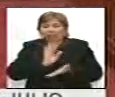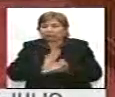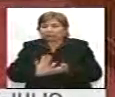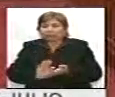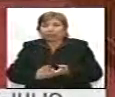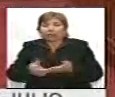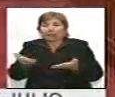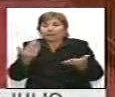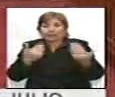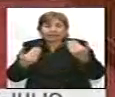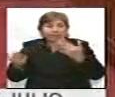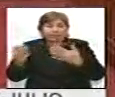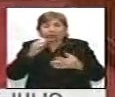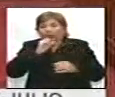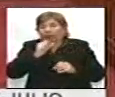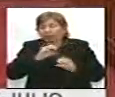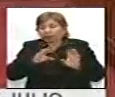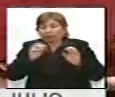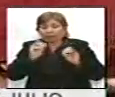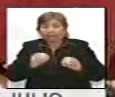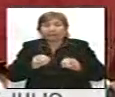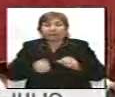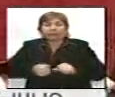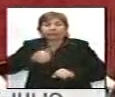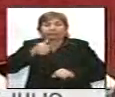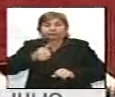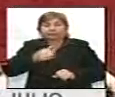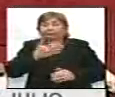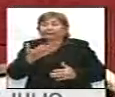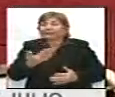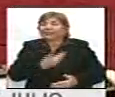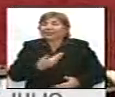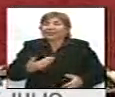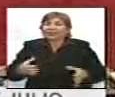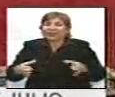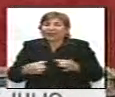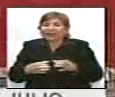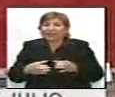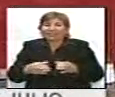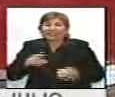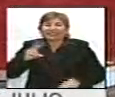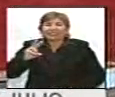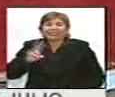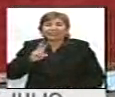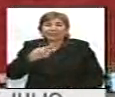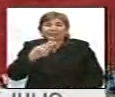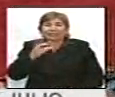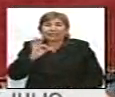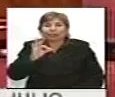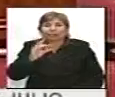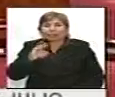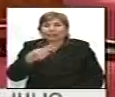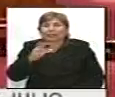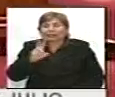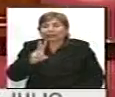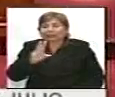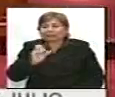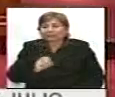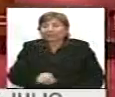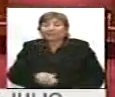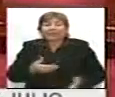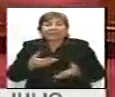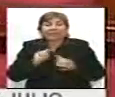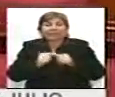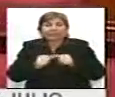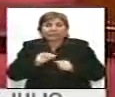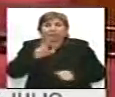de convocatoria a elección de la mesa directiva del Congreso de la República para el periodo anual de sesiones 2019-2020 de